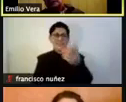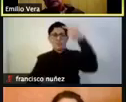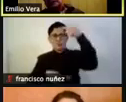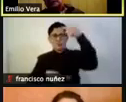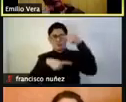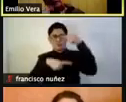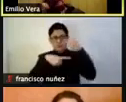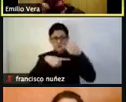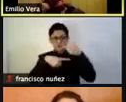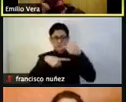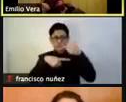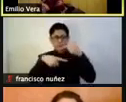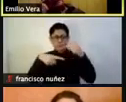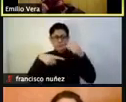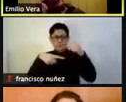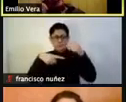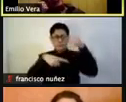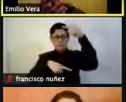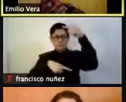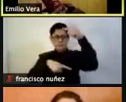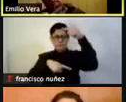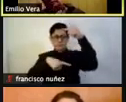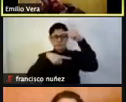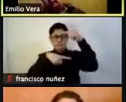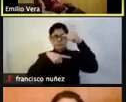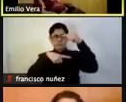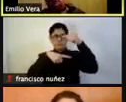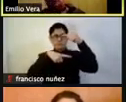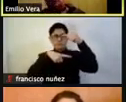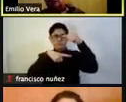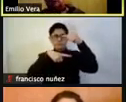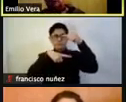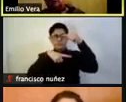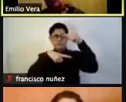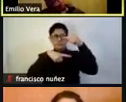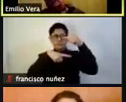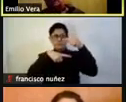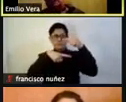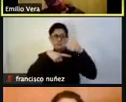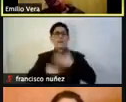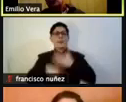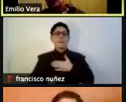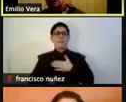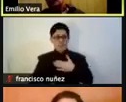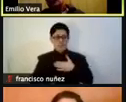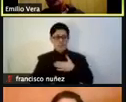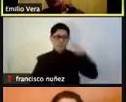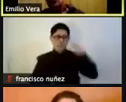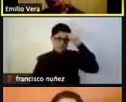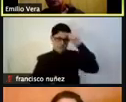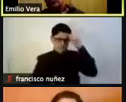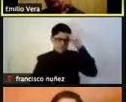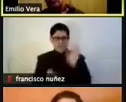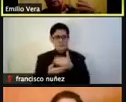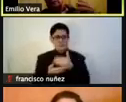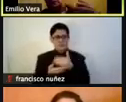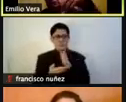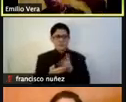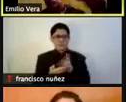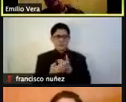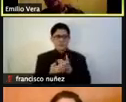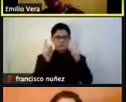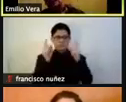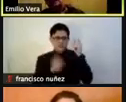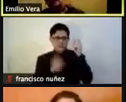uno de los papers básicos de mi tesis, donde, ¿no es cierto?, la interpretación de muchos de estos perfiles